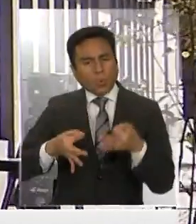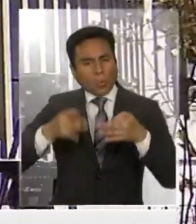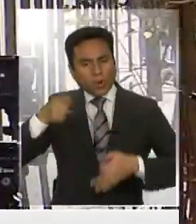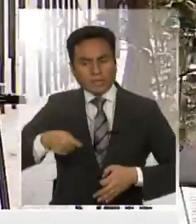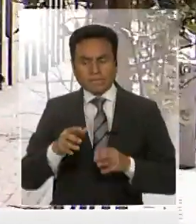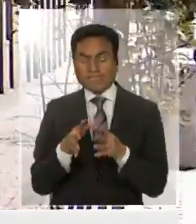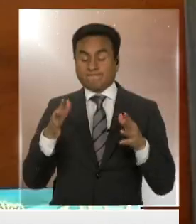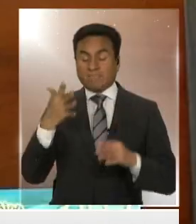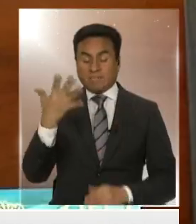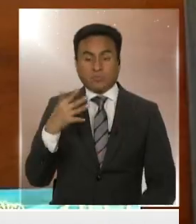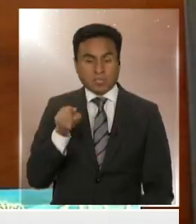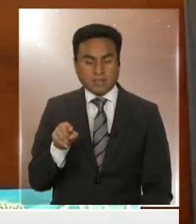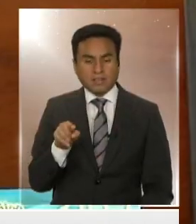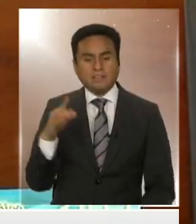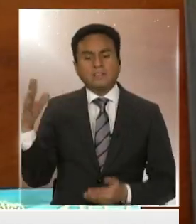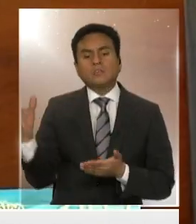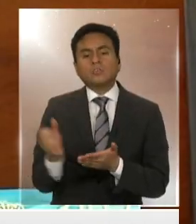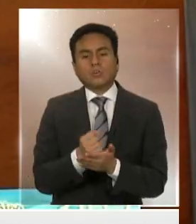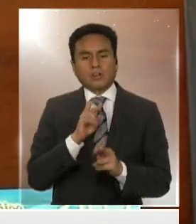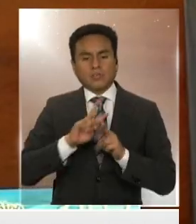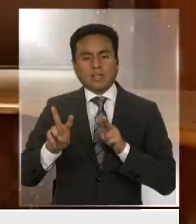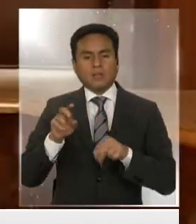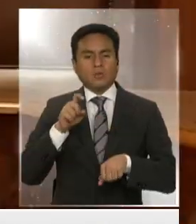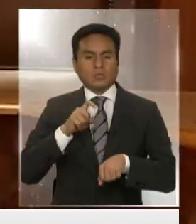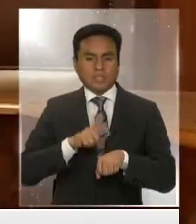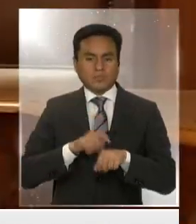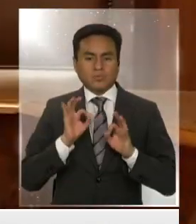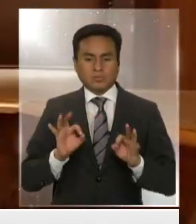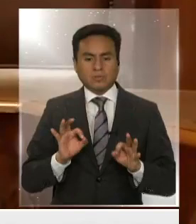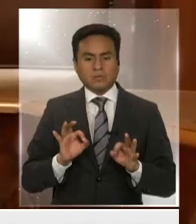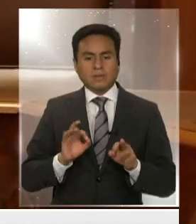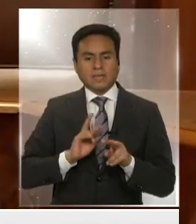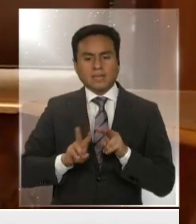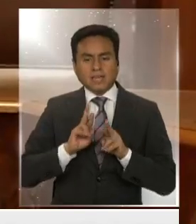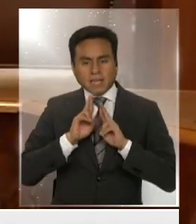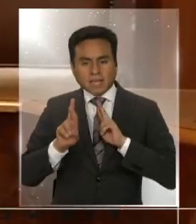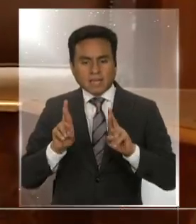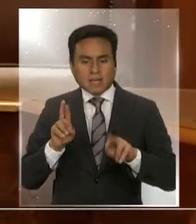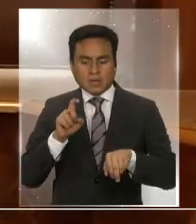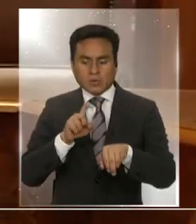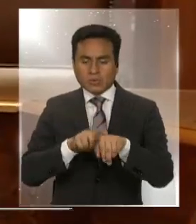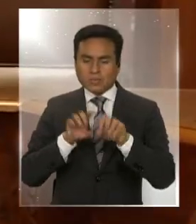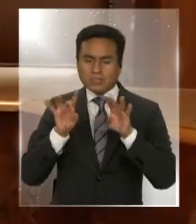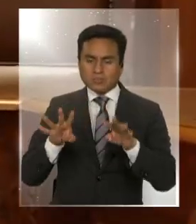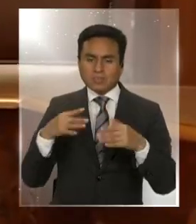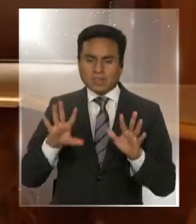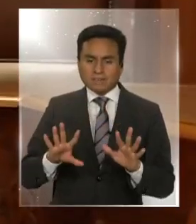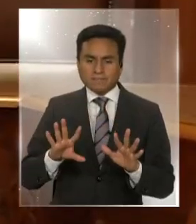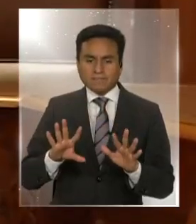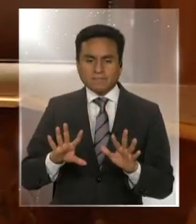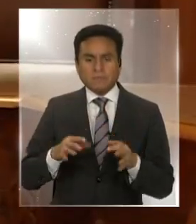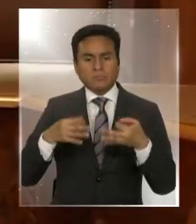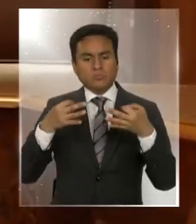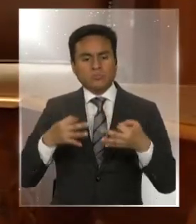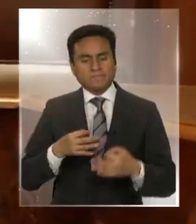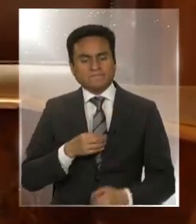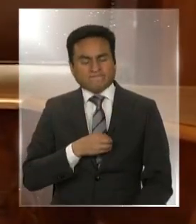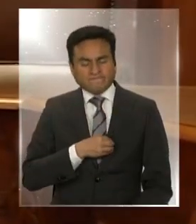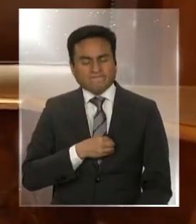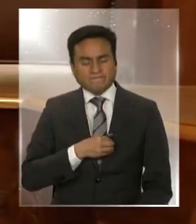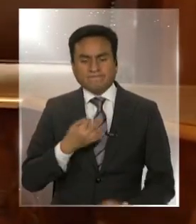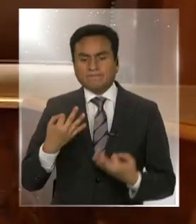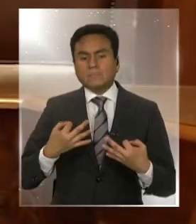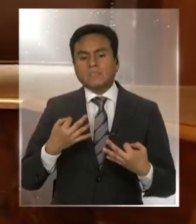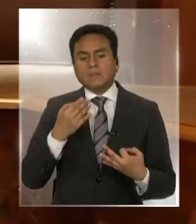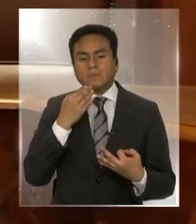de gran importancia y se logró reaccionar con tiempo. Se ha reaccionado frente a estos hechos, con mucho pesar, por cierto,